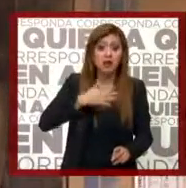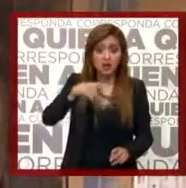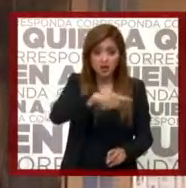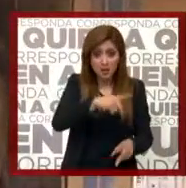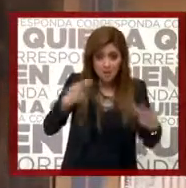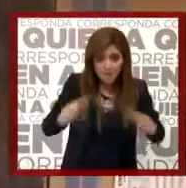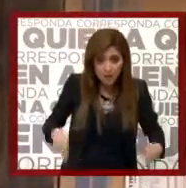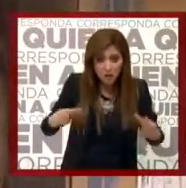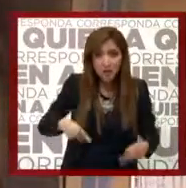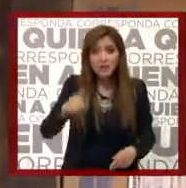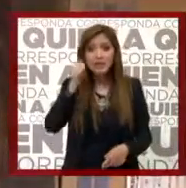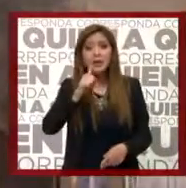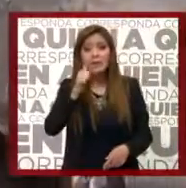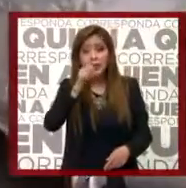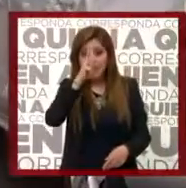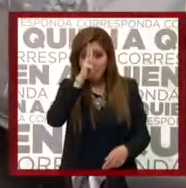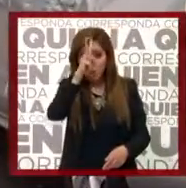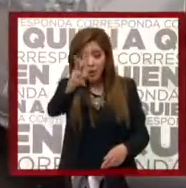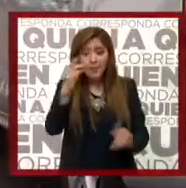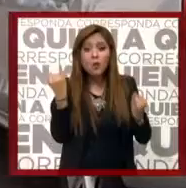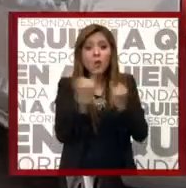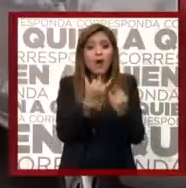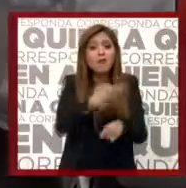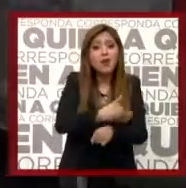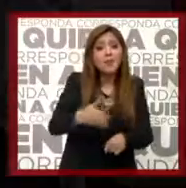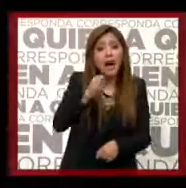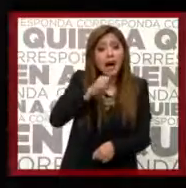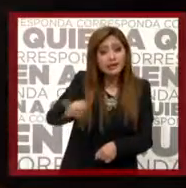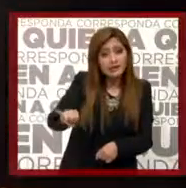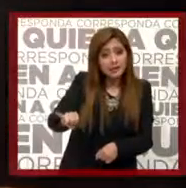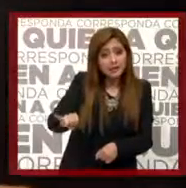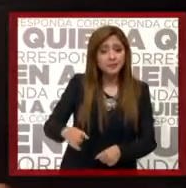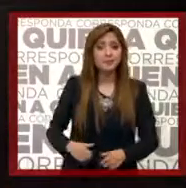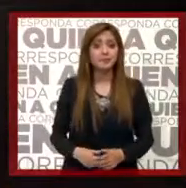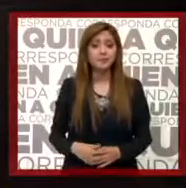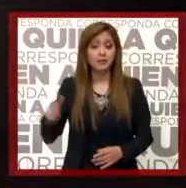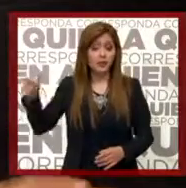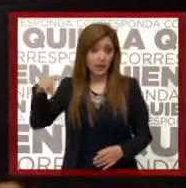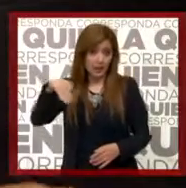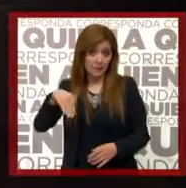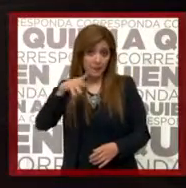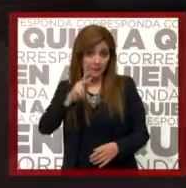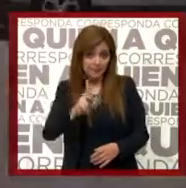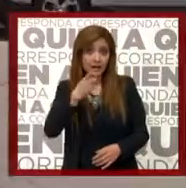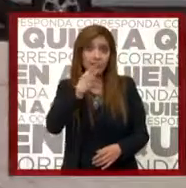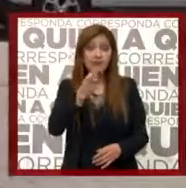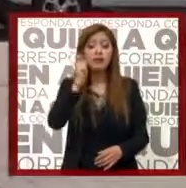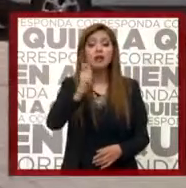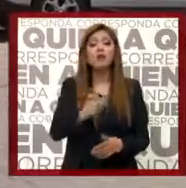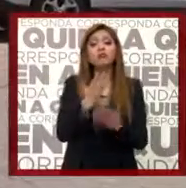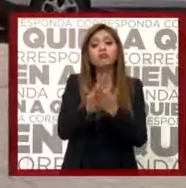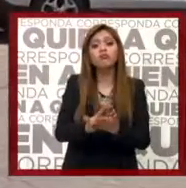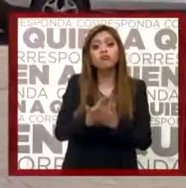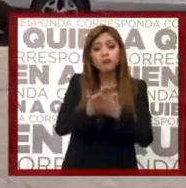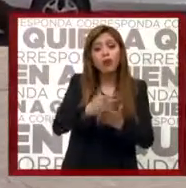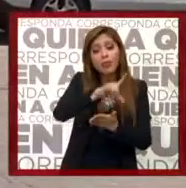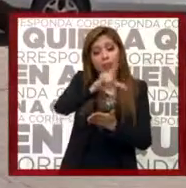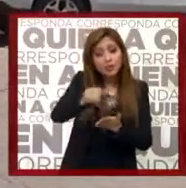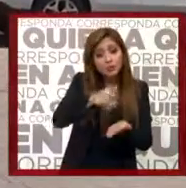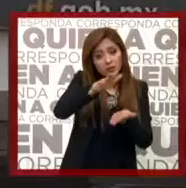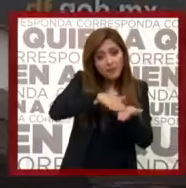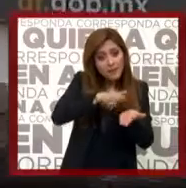es agresivo, al igual que su familia. En el Ministerio Público solamente me comentan que están esperando un video. Pasan el caso a Iztapalapa